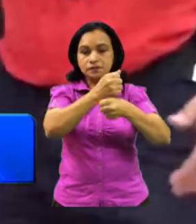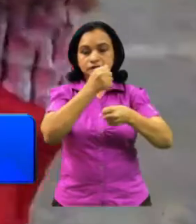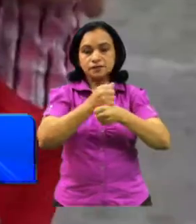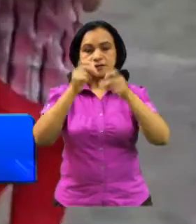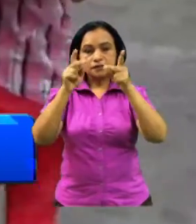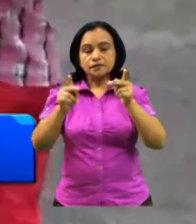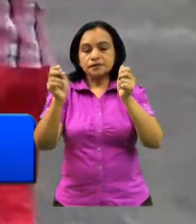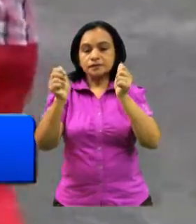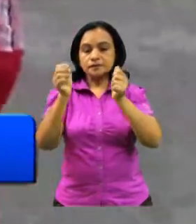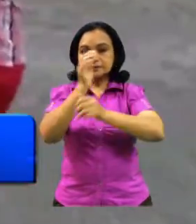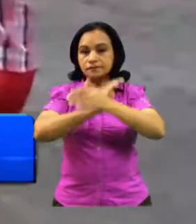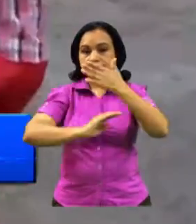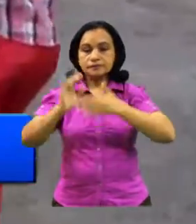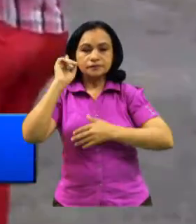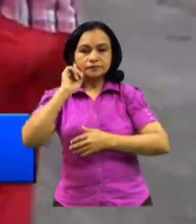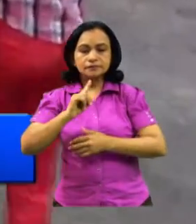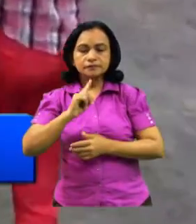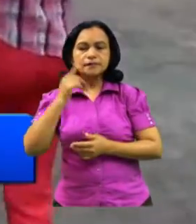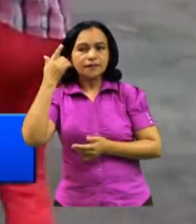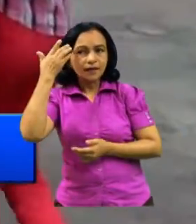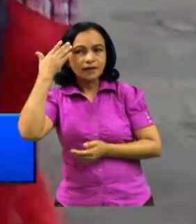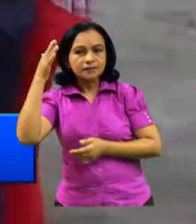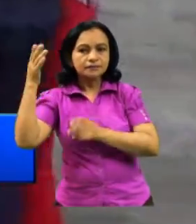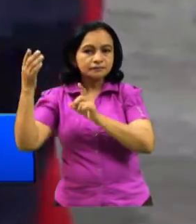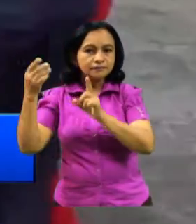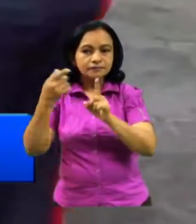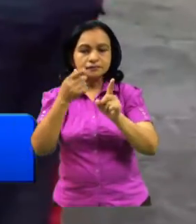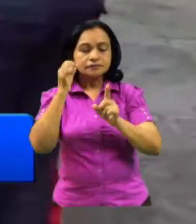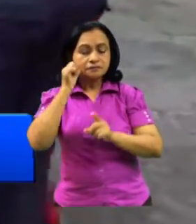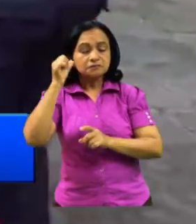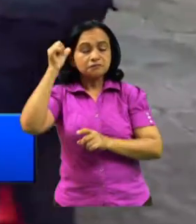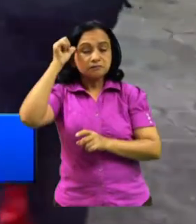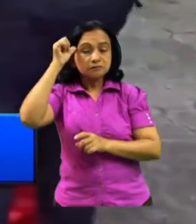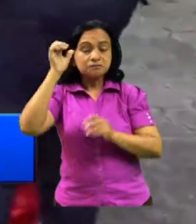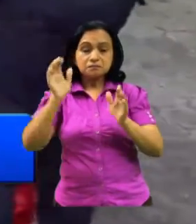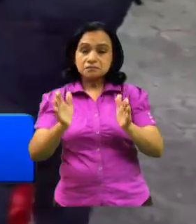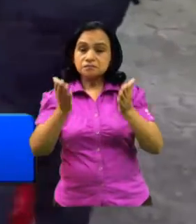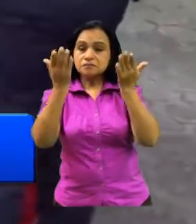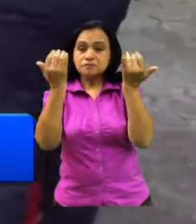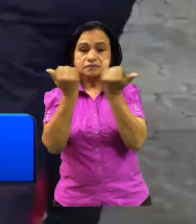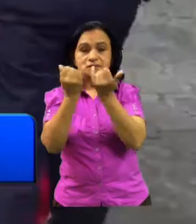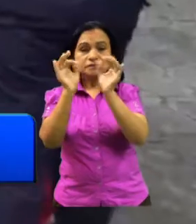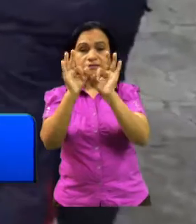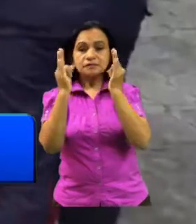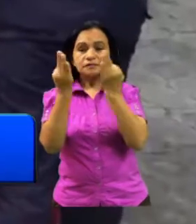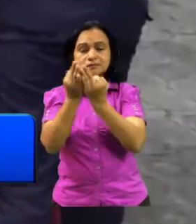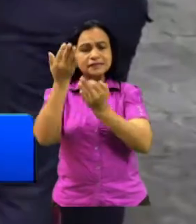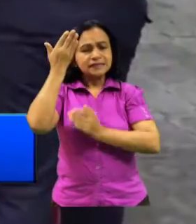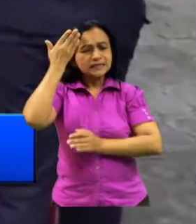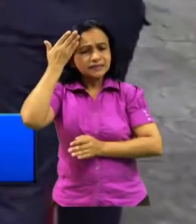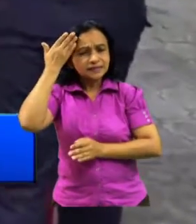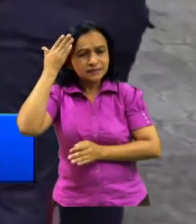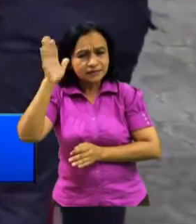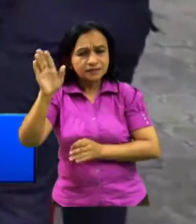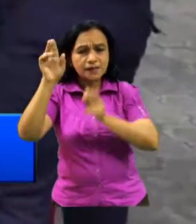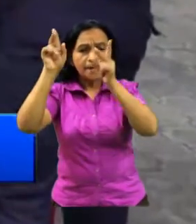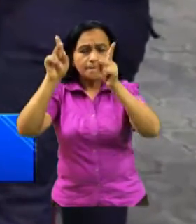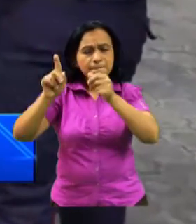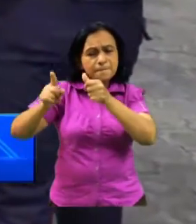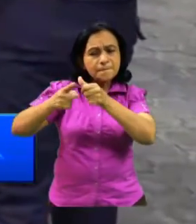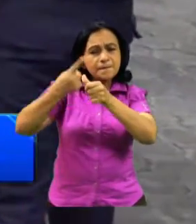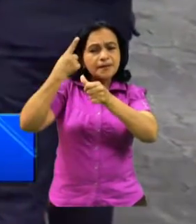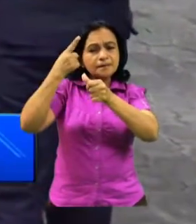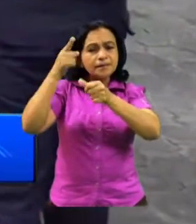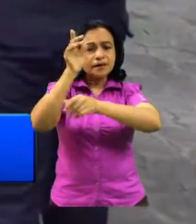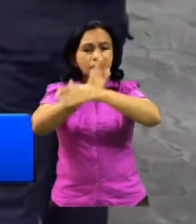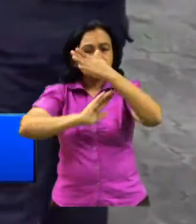persona con discapacidad auditiva, para que él se pueda movilizar. Si es un adulto mayor, igual, pues, o sea, que la familia esté consciente que la primera persona a evacuar